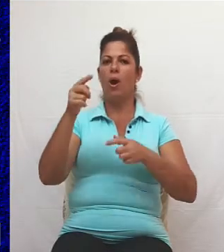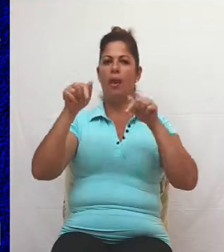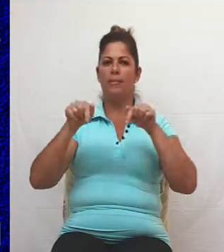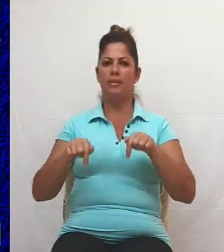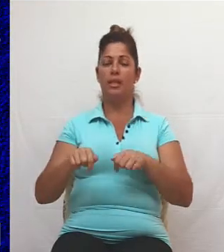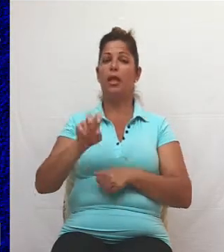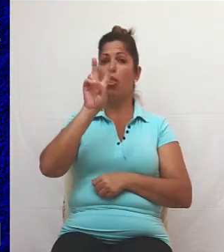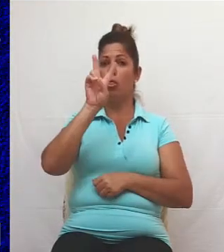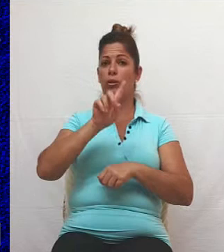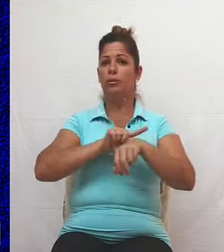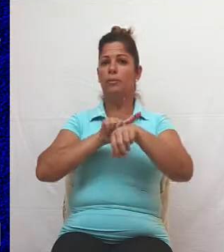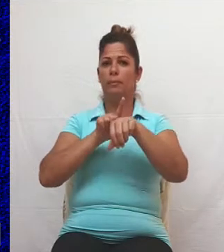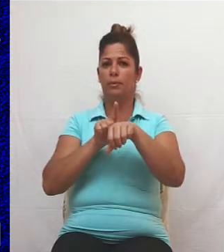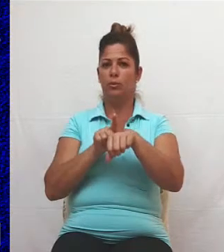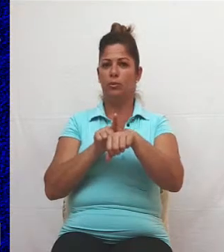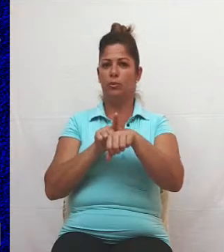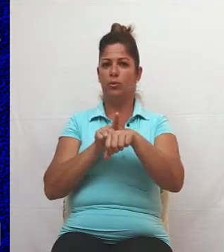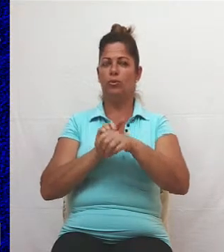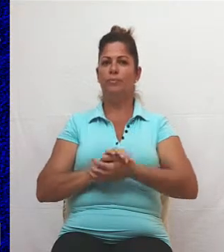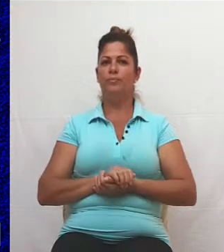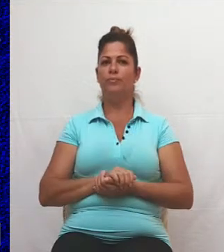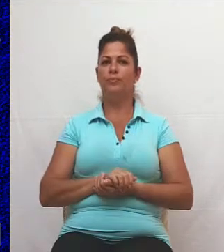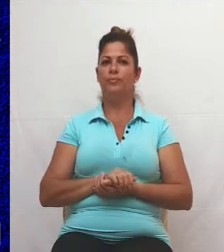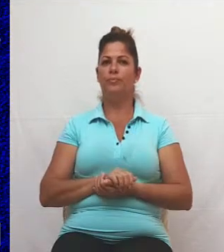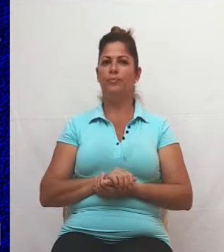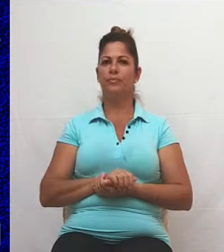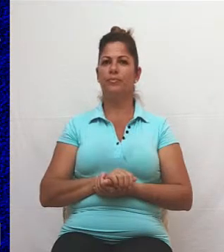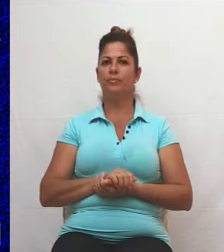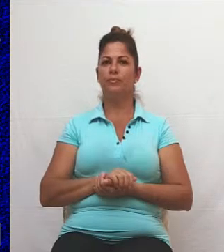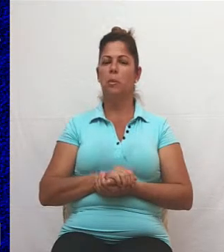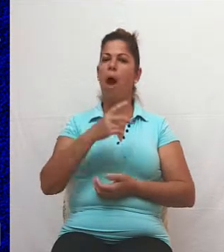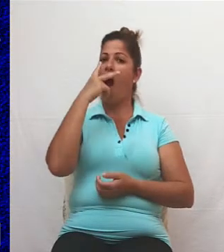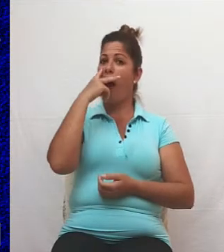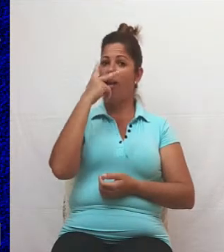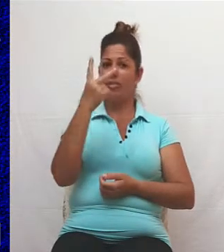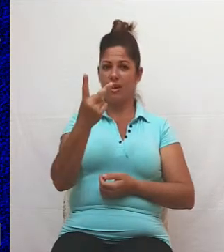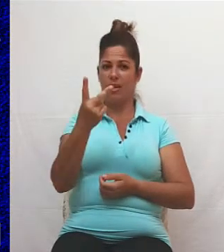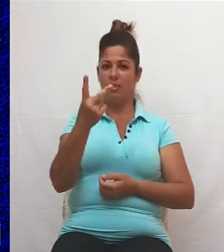ejercicio de atención al presente 2 minutos